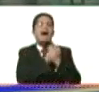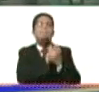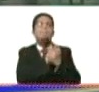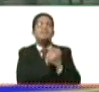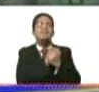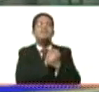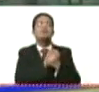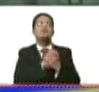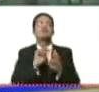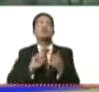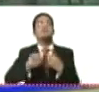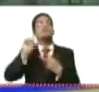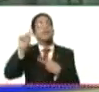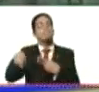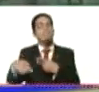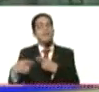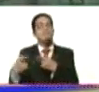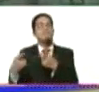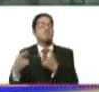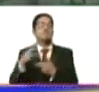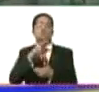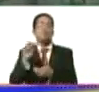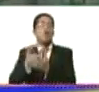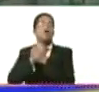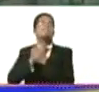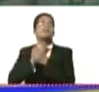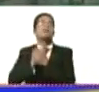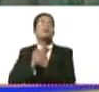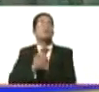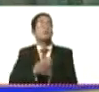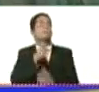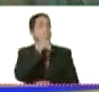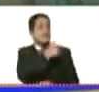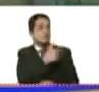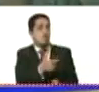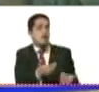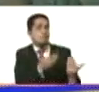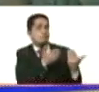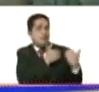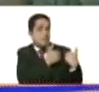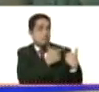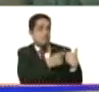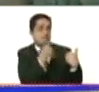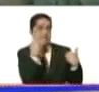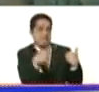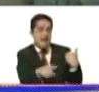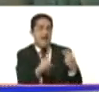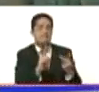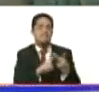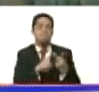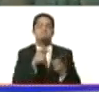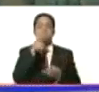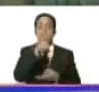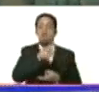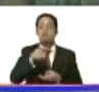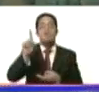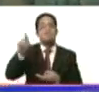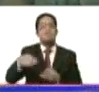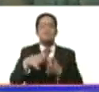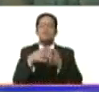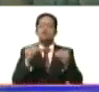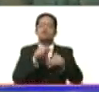y con los no amigos, con los que tienen cargos de mando y responsabilidad y con los que no tienen, es con